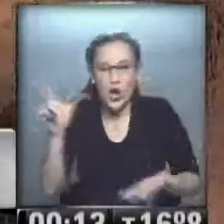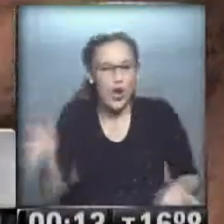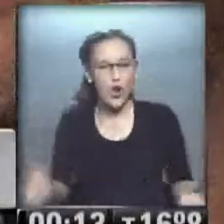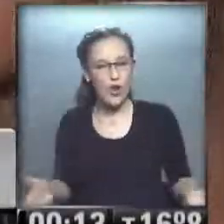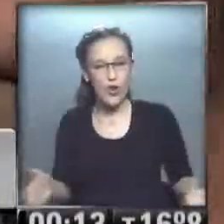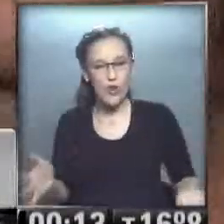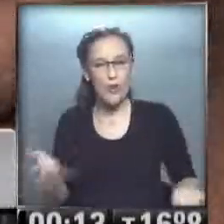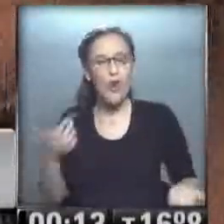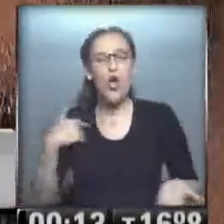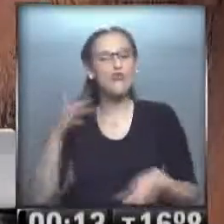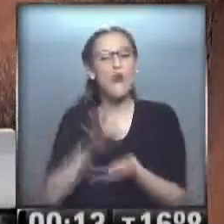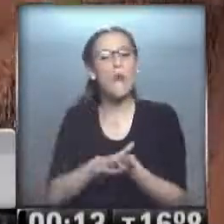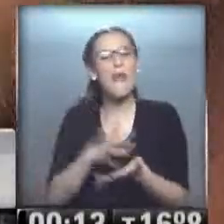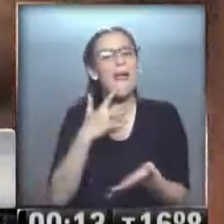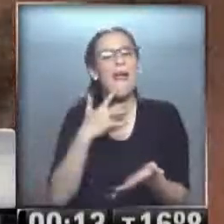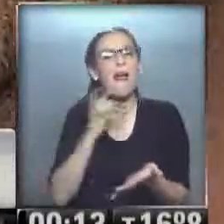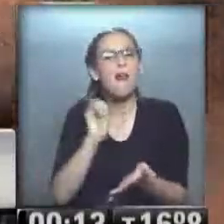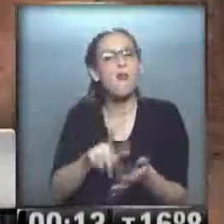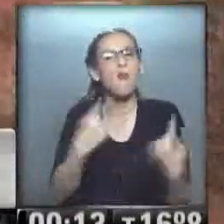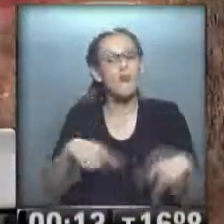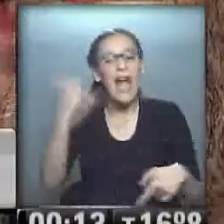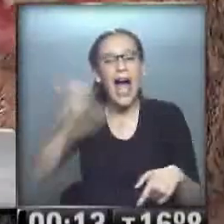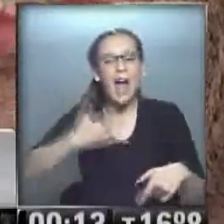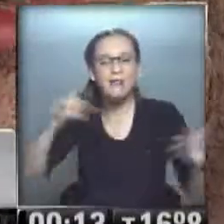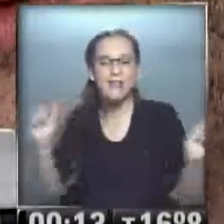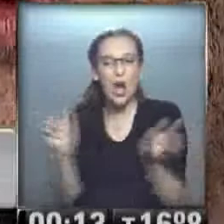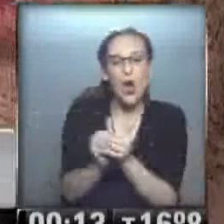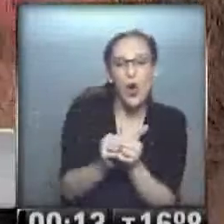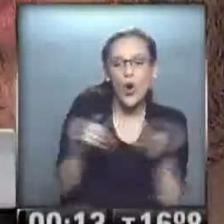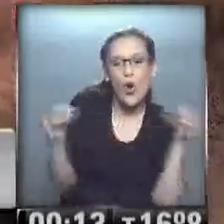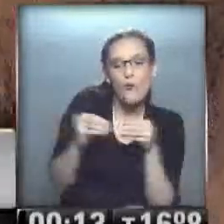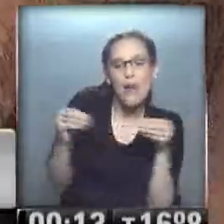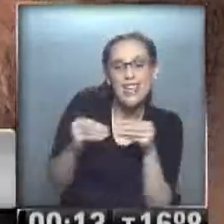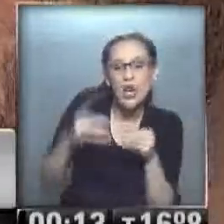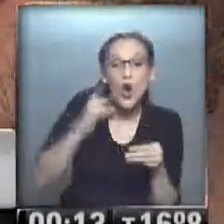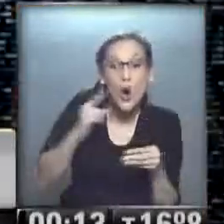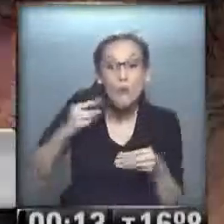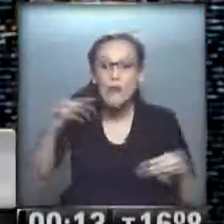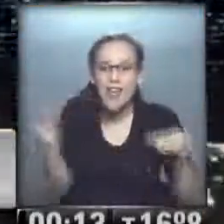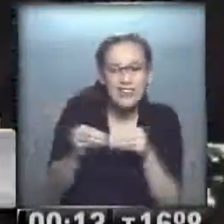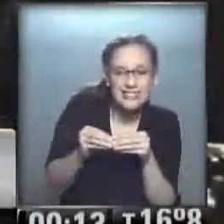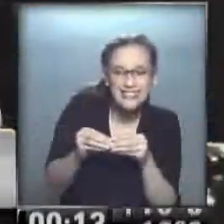Más allá de lo genérico, es un compañero lo que viene, es como un socias.